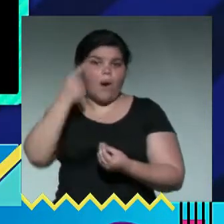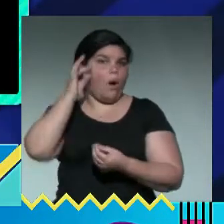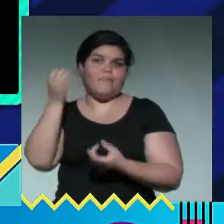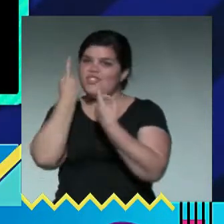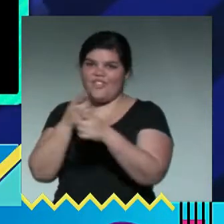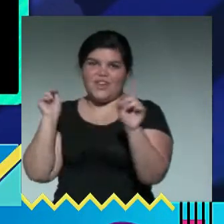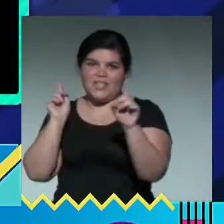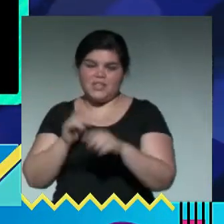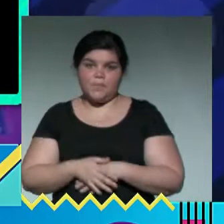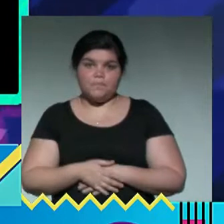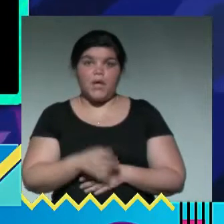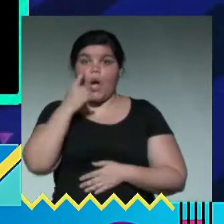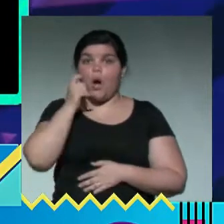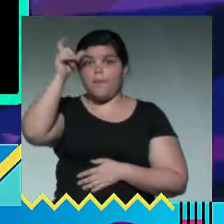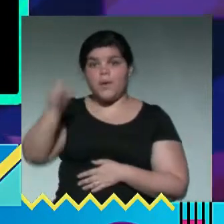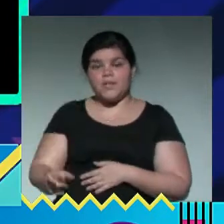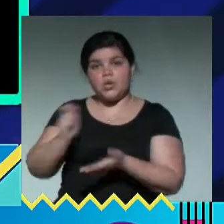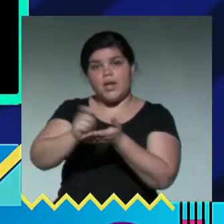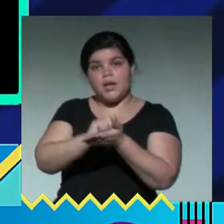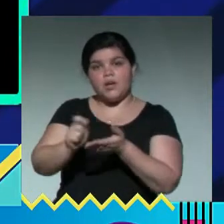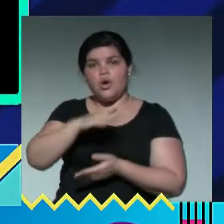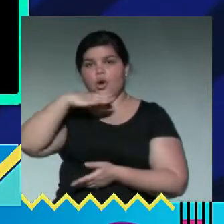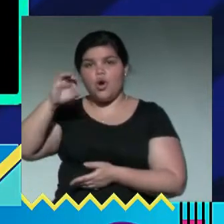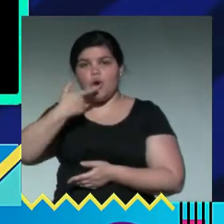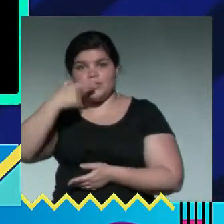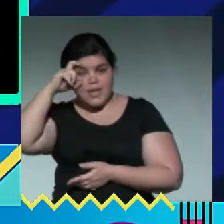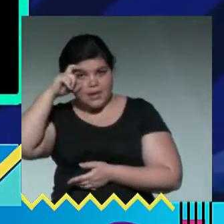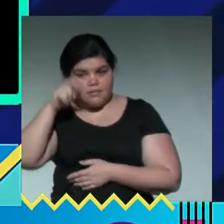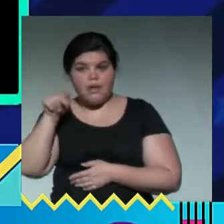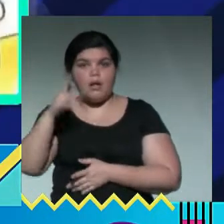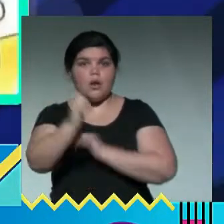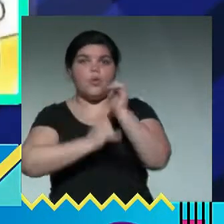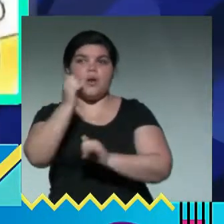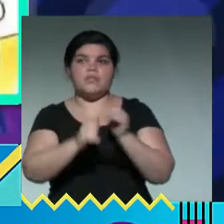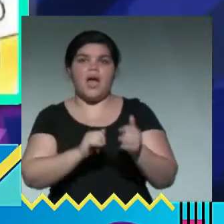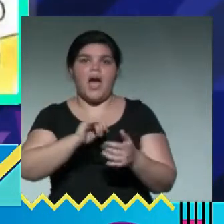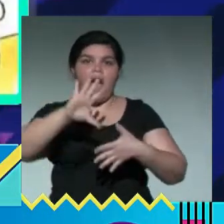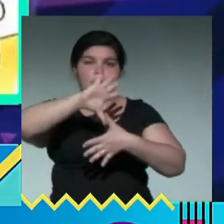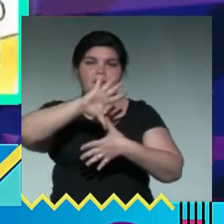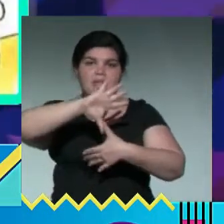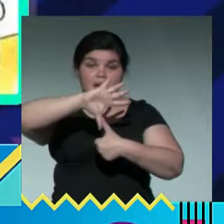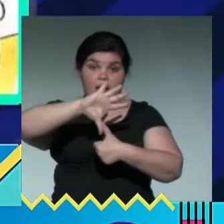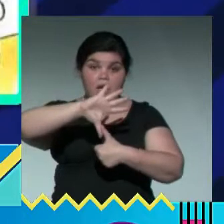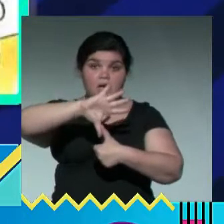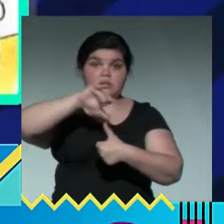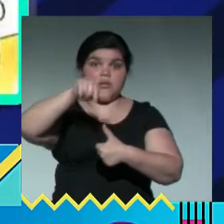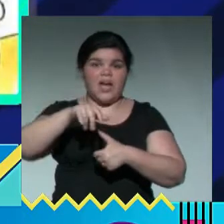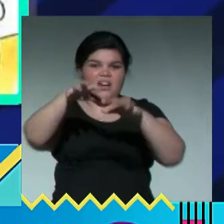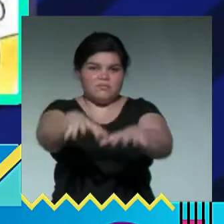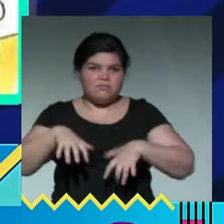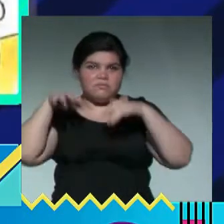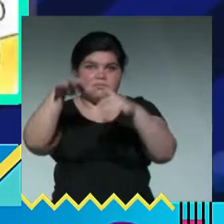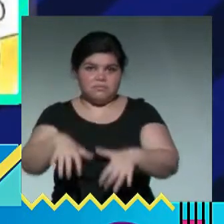¿sí? José Martí escribió, mejor dicho, la América del Norte nació del arado y la América del Sur del perro de